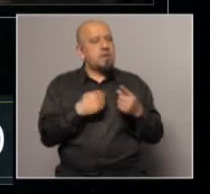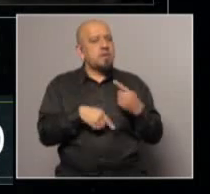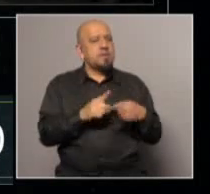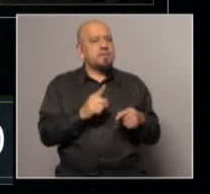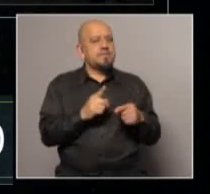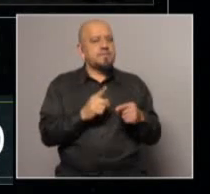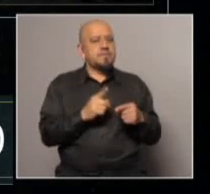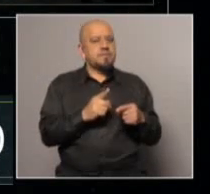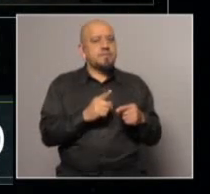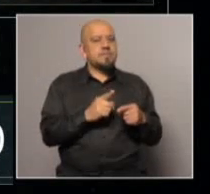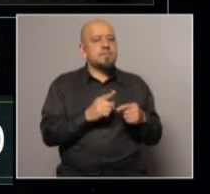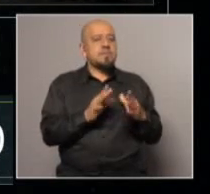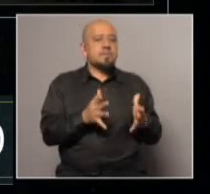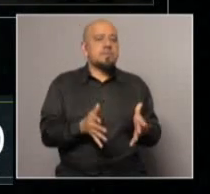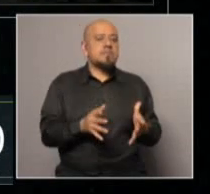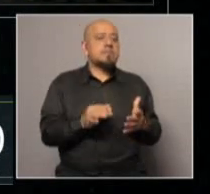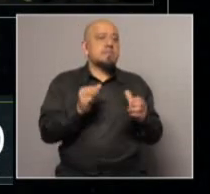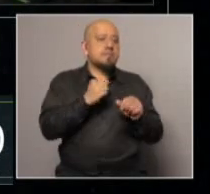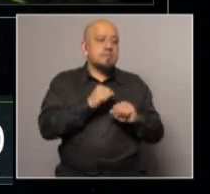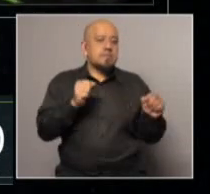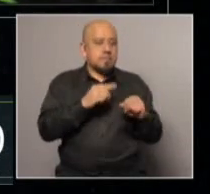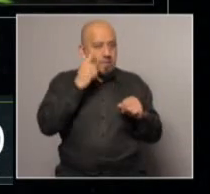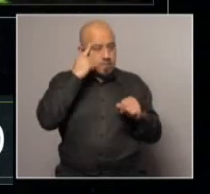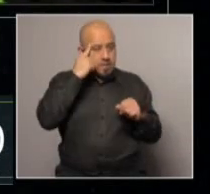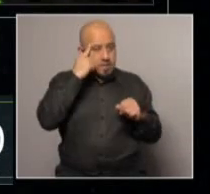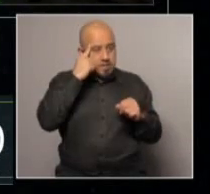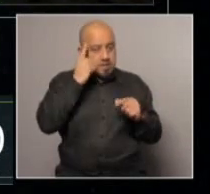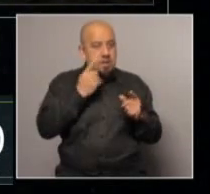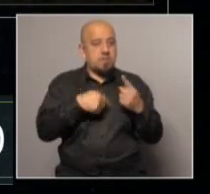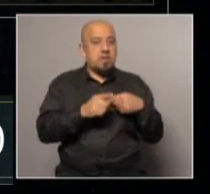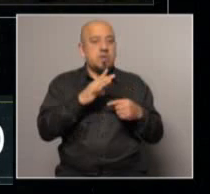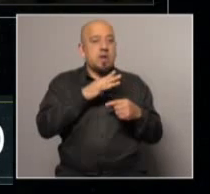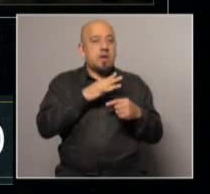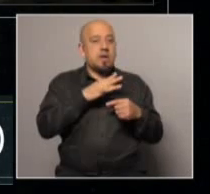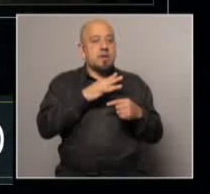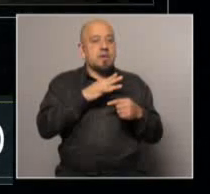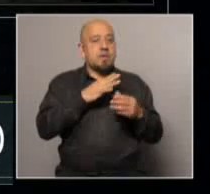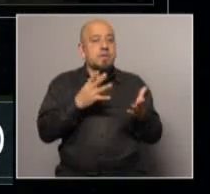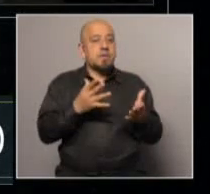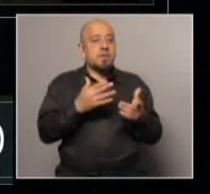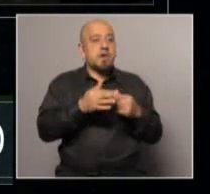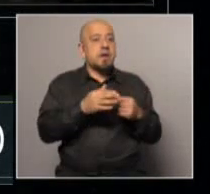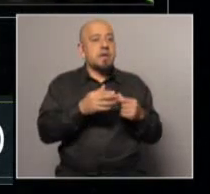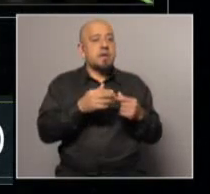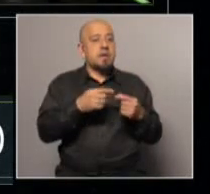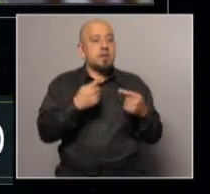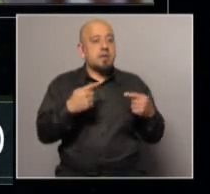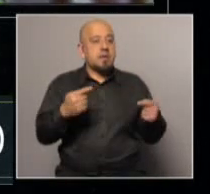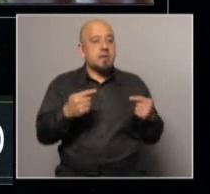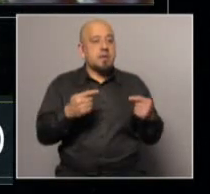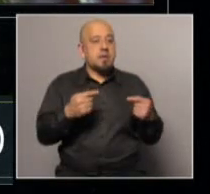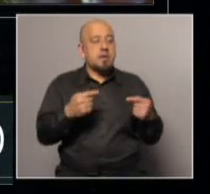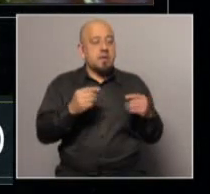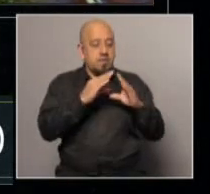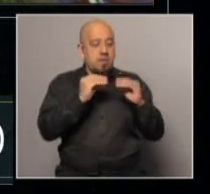eventualmente uno podría sugerir que es como A más B. Sin embargo, hay también cultivos ilegales de cannabis